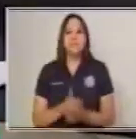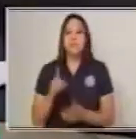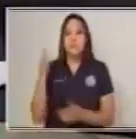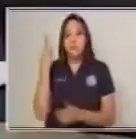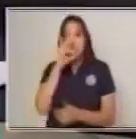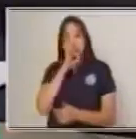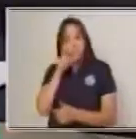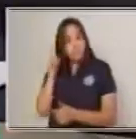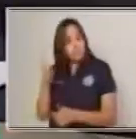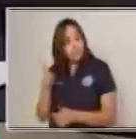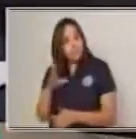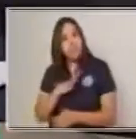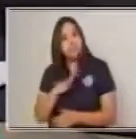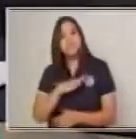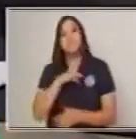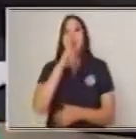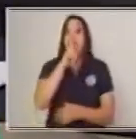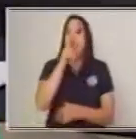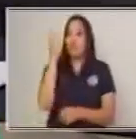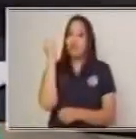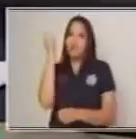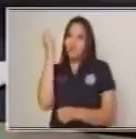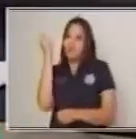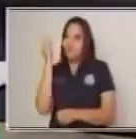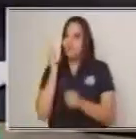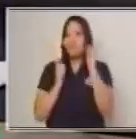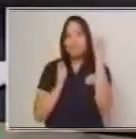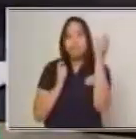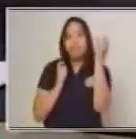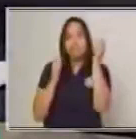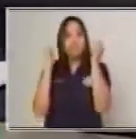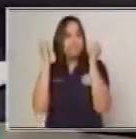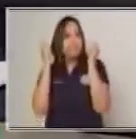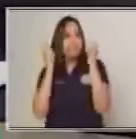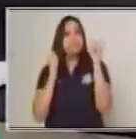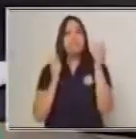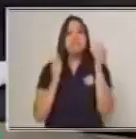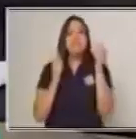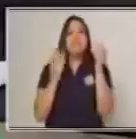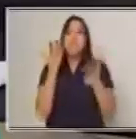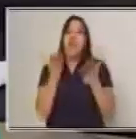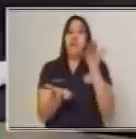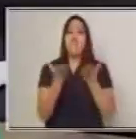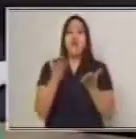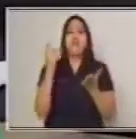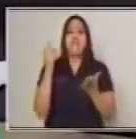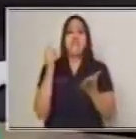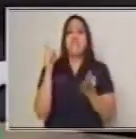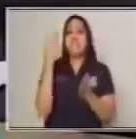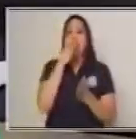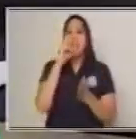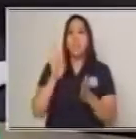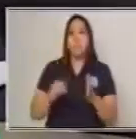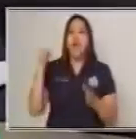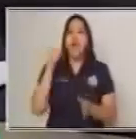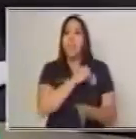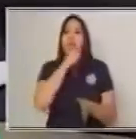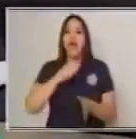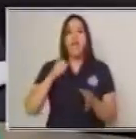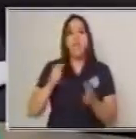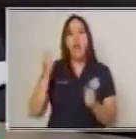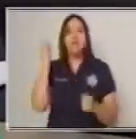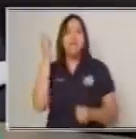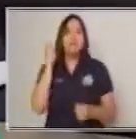María ahora tiene 2 lindos chinchines. Algunas veces María canta y se acompaña sonando